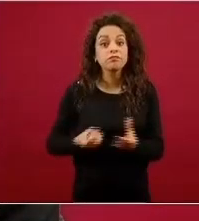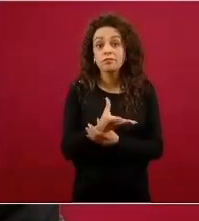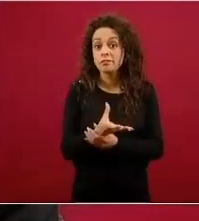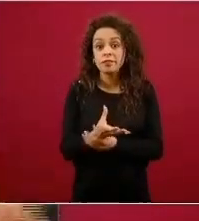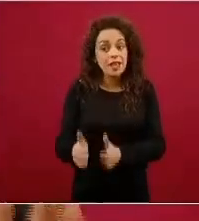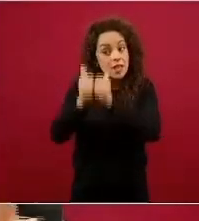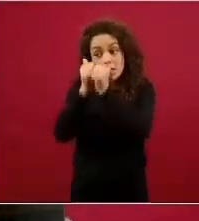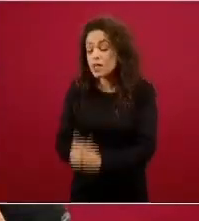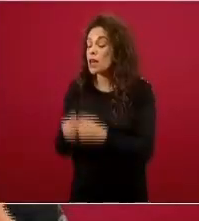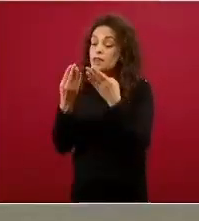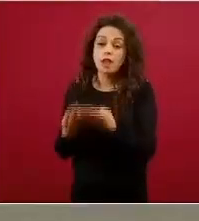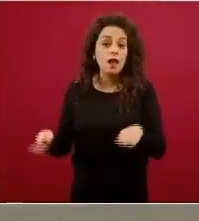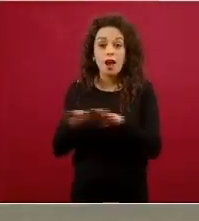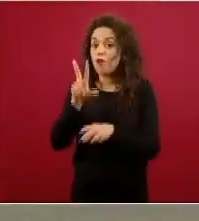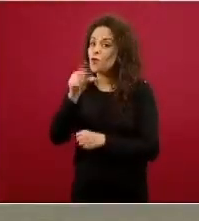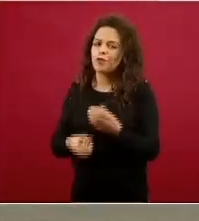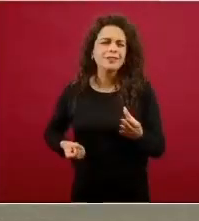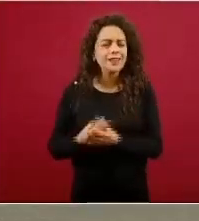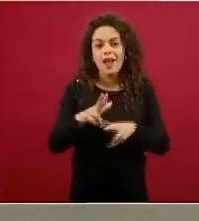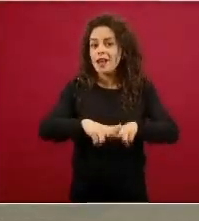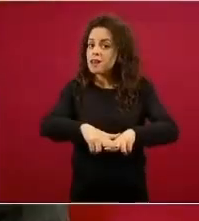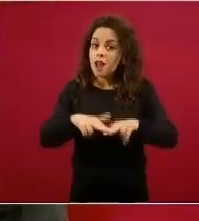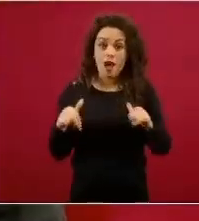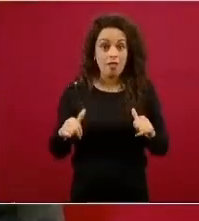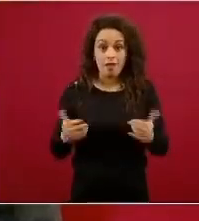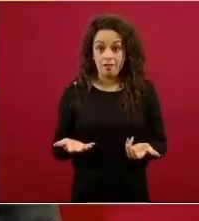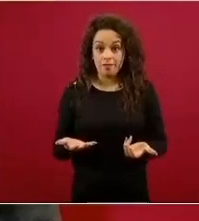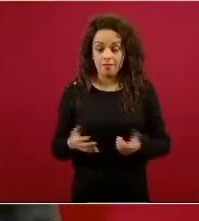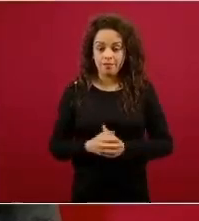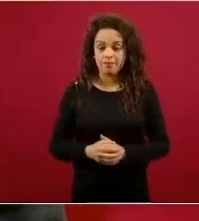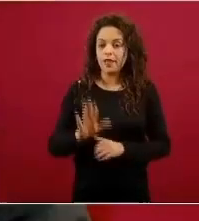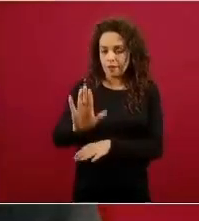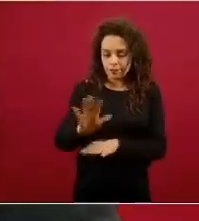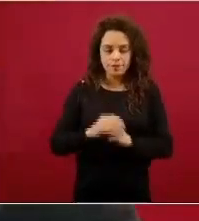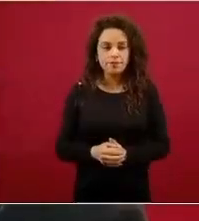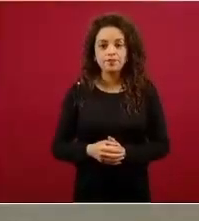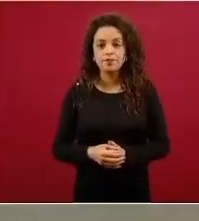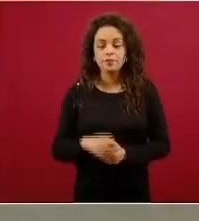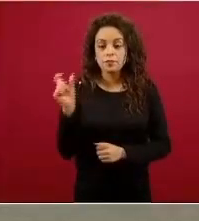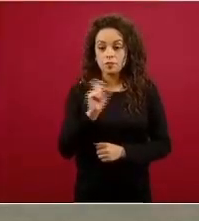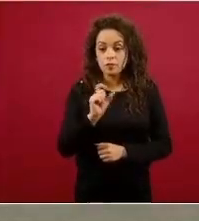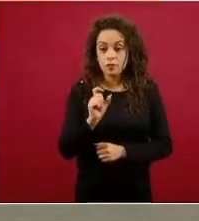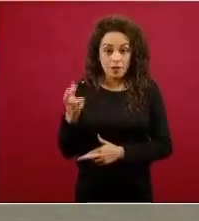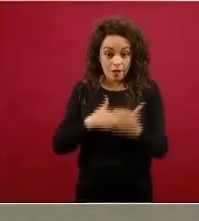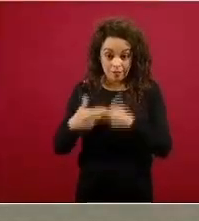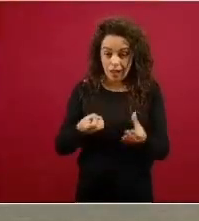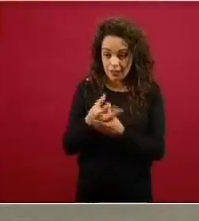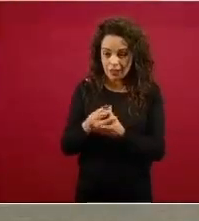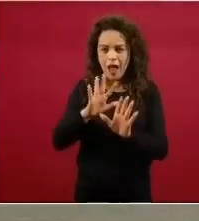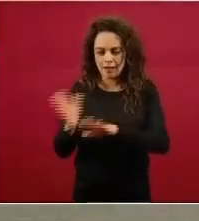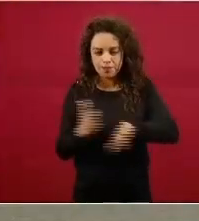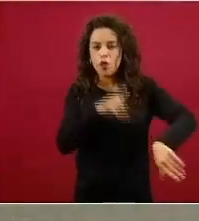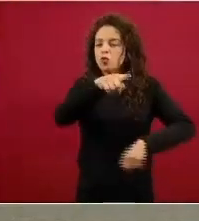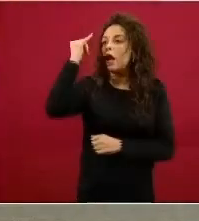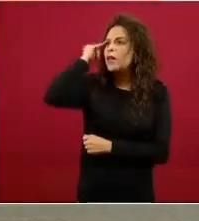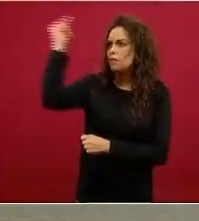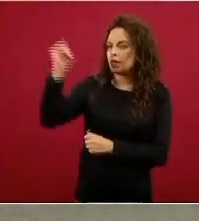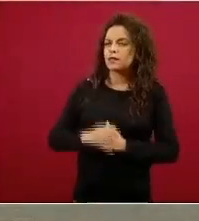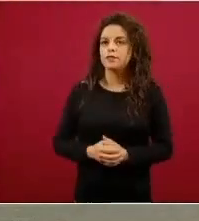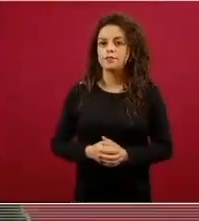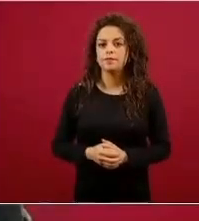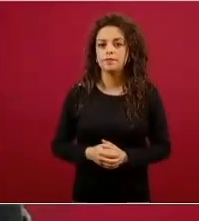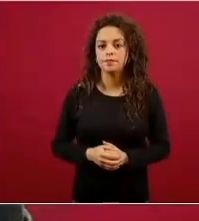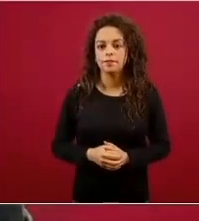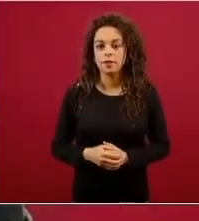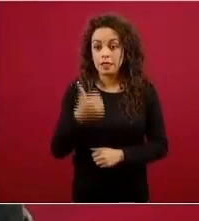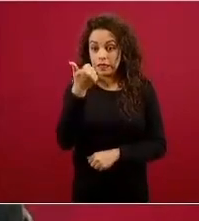casa. Ahí vamos. Entonces, eso, en principio, más allá de cuando vuelvan a salir o volvamos a salir, imagínense ustedes